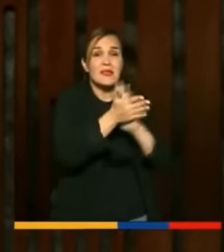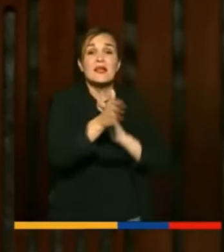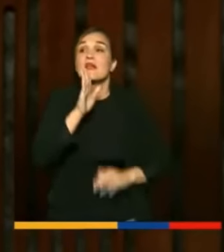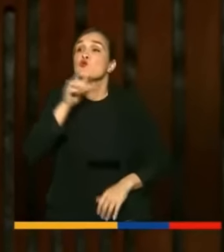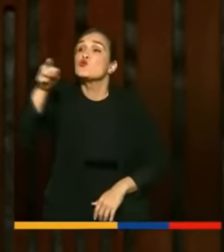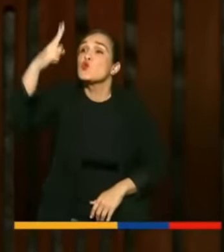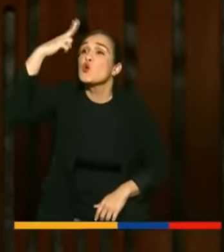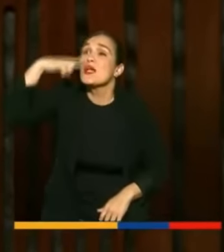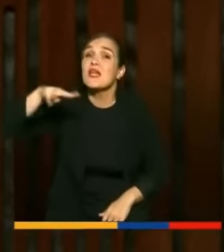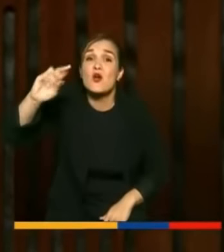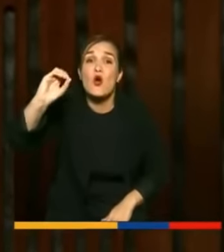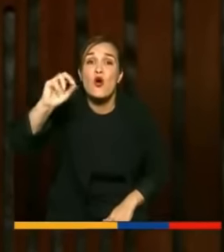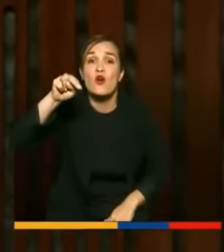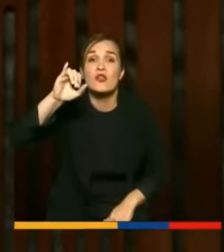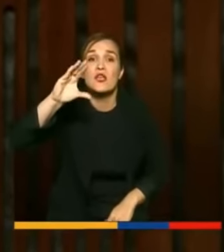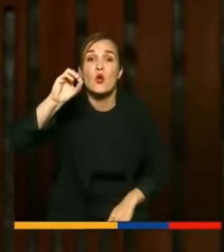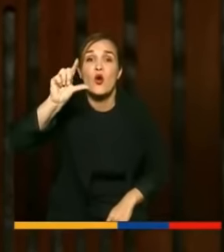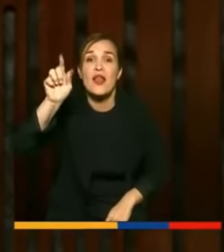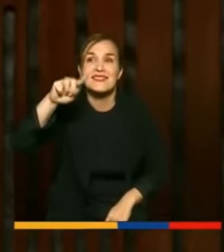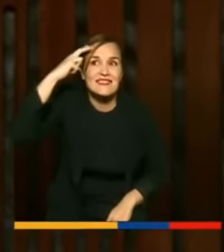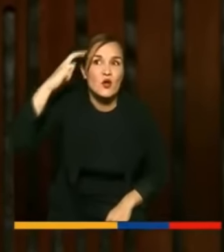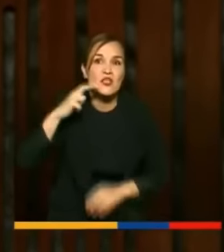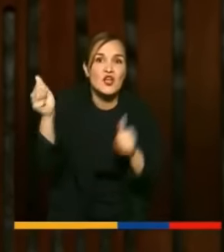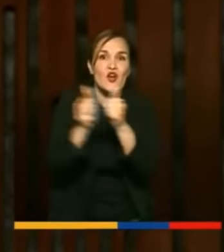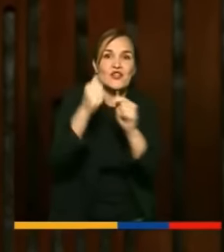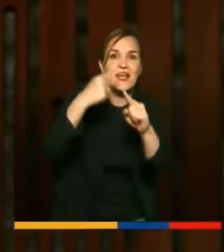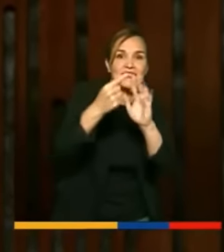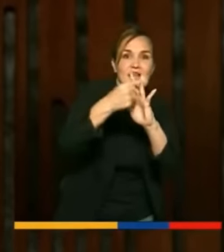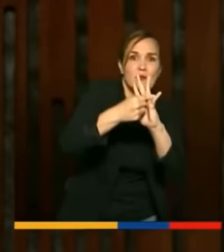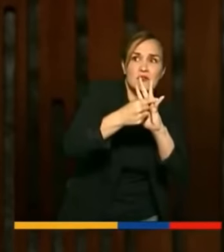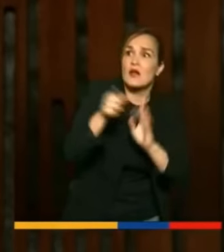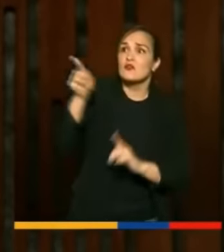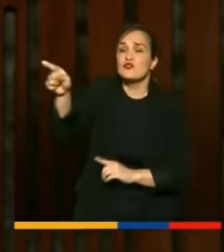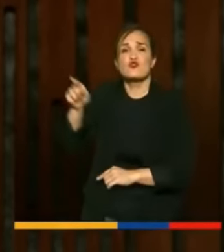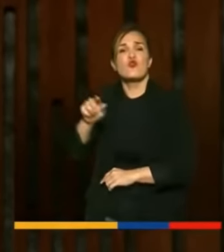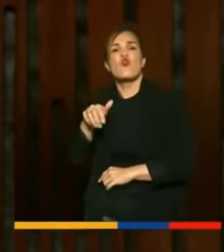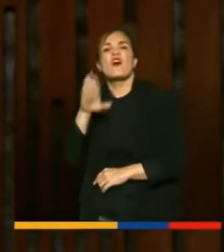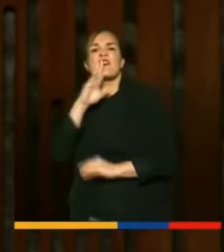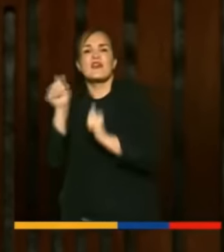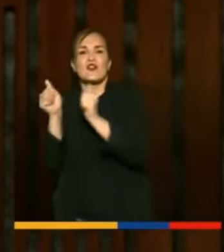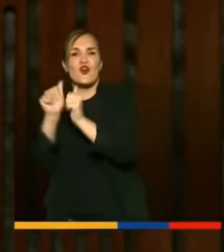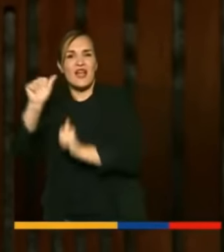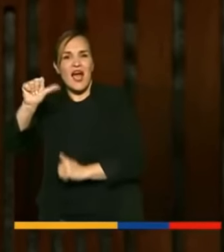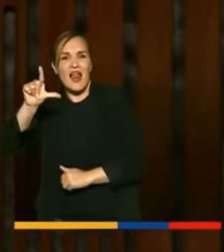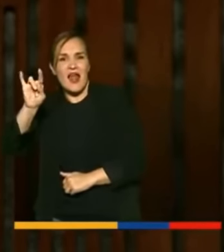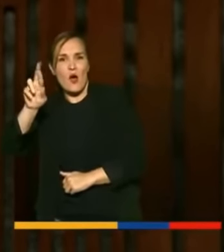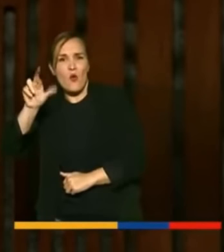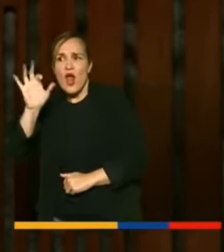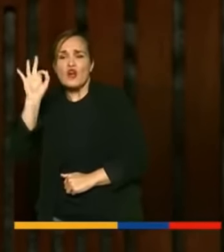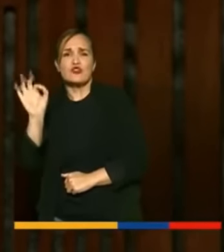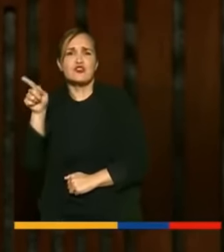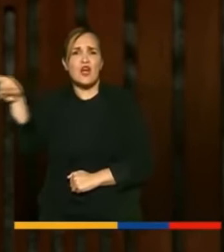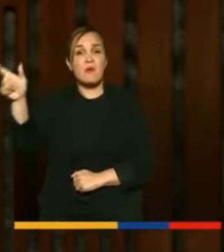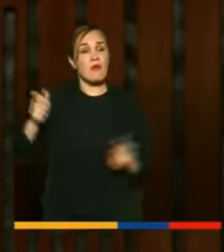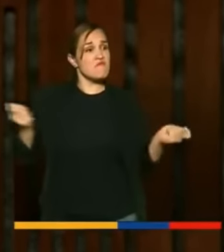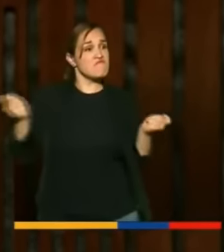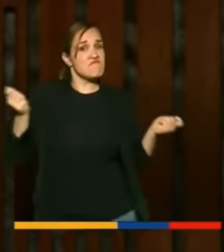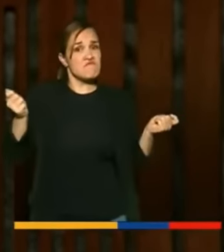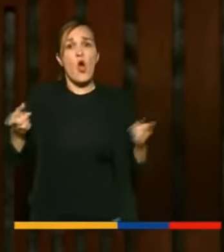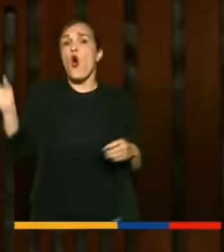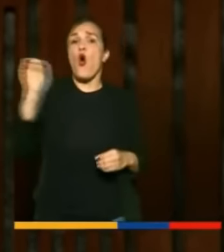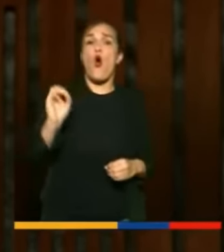hijo Nicolás, el abuso de poder de su mano derecha, Laura Sarabia, las chuzadas a los magistrados, los carrotanques